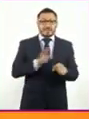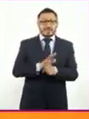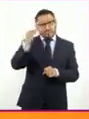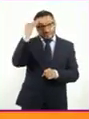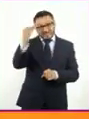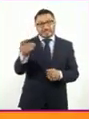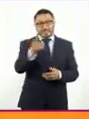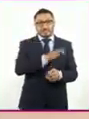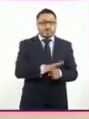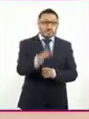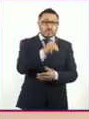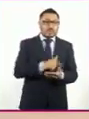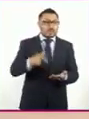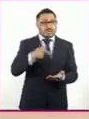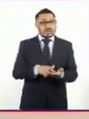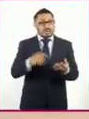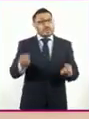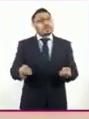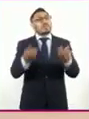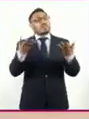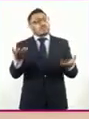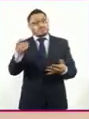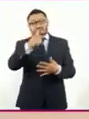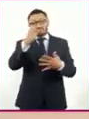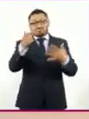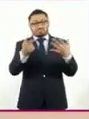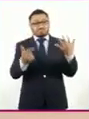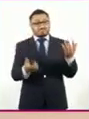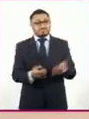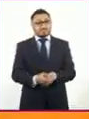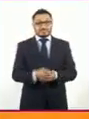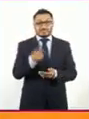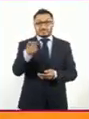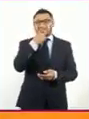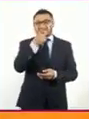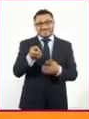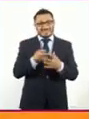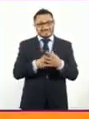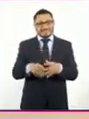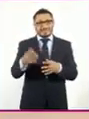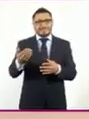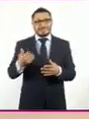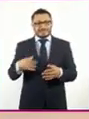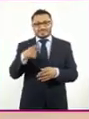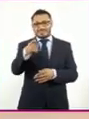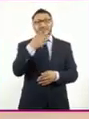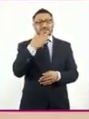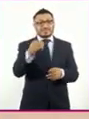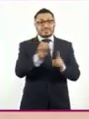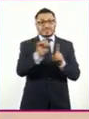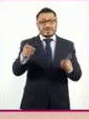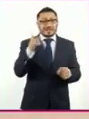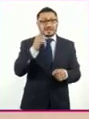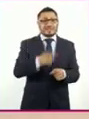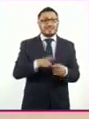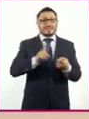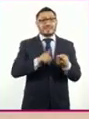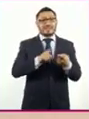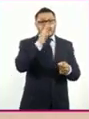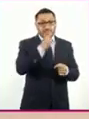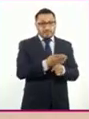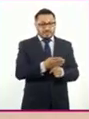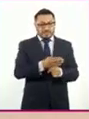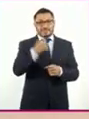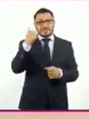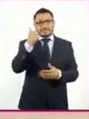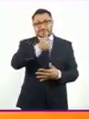qué espacios. Y por lo que nos comentaste al principio, ustedes ya tienen muy bien establecido quién es responsable de cada una